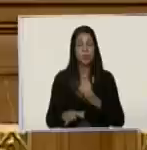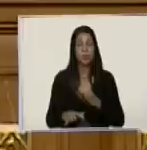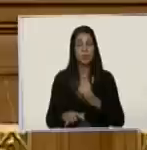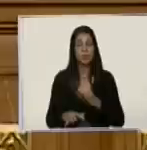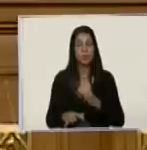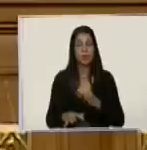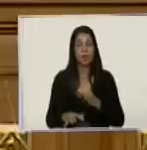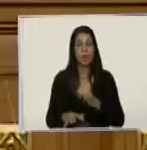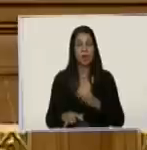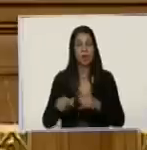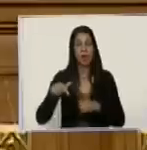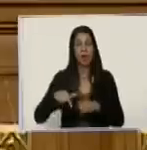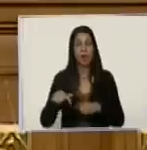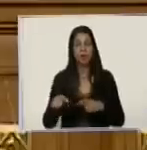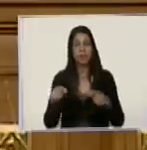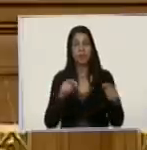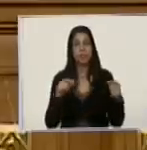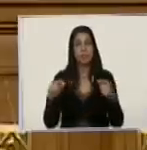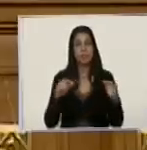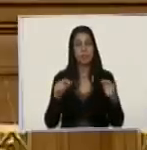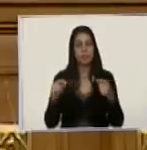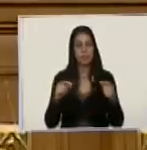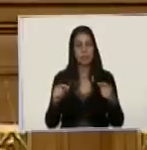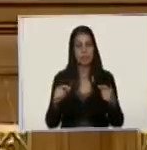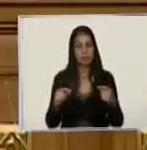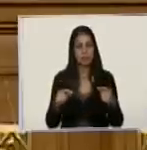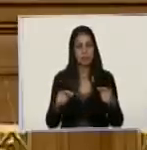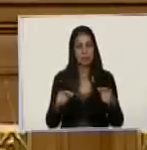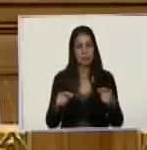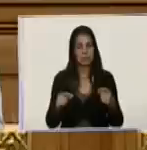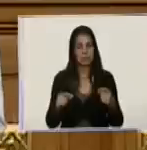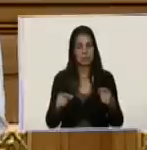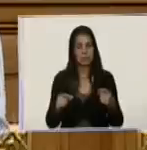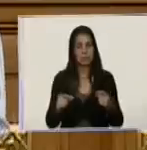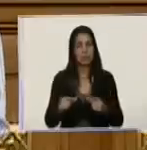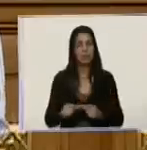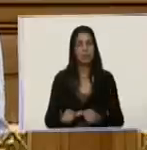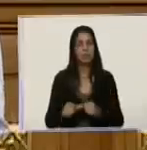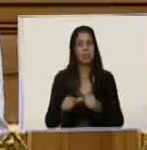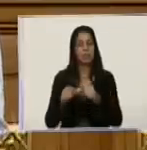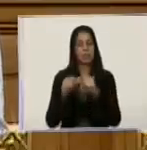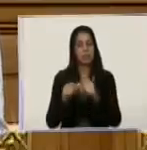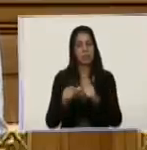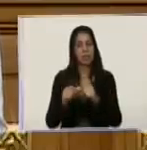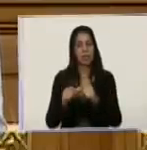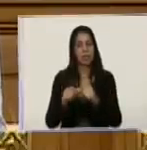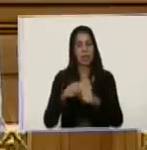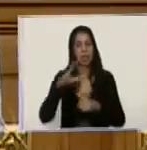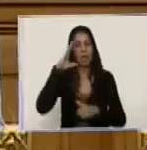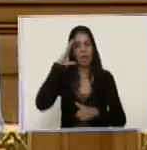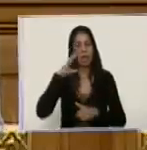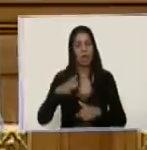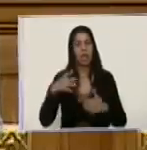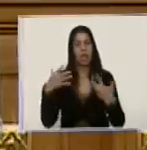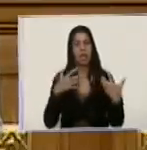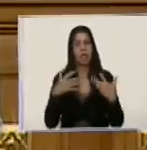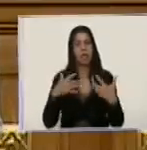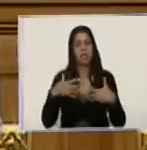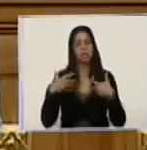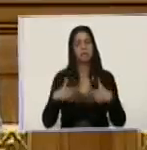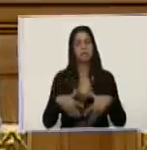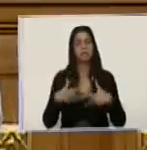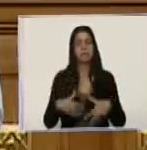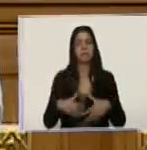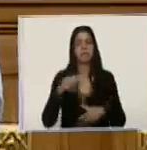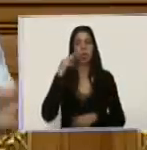este debate no solamente está en la izquierda, no, este debate es en el ejército. En el ejército